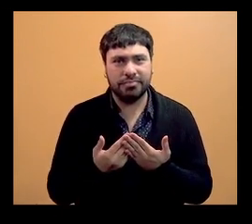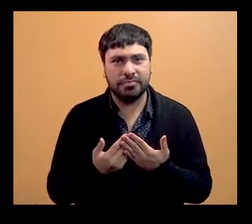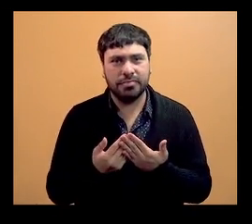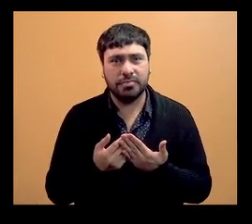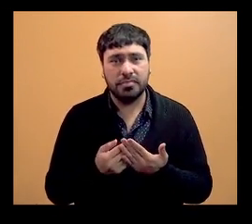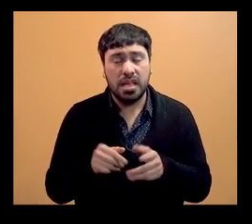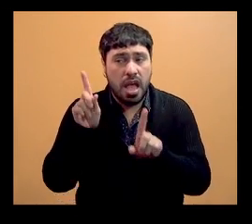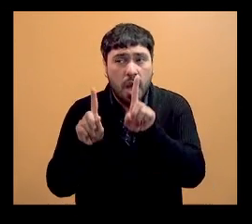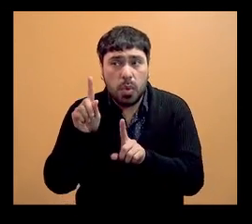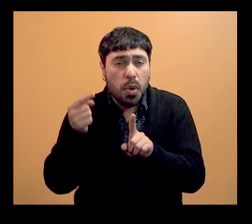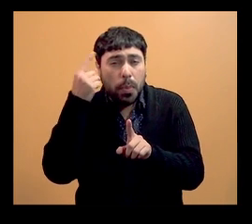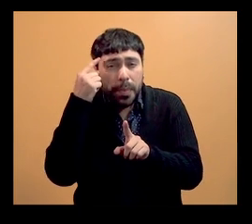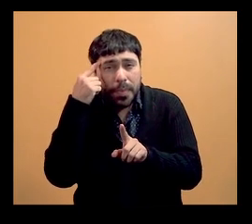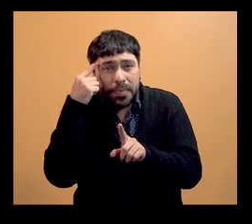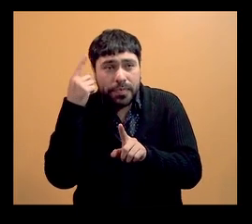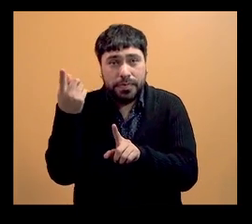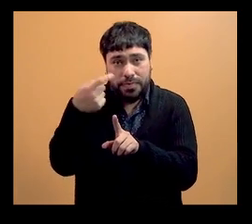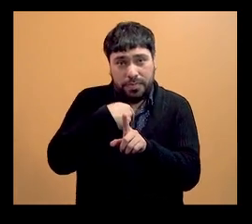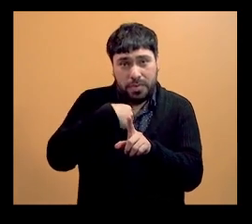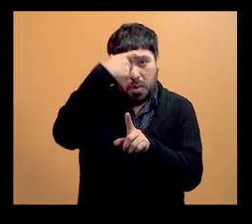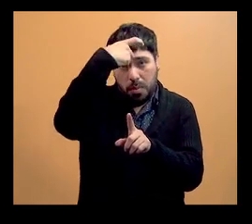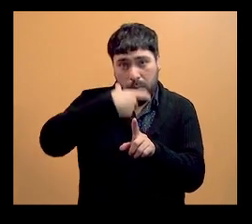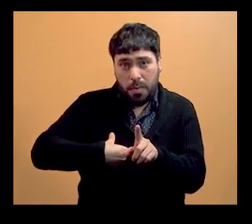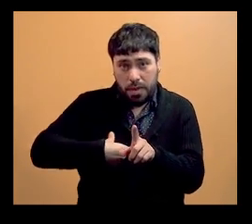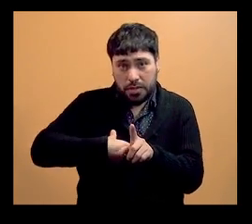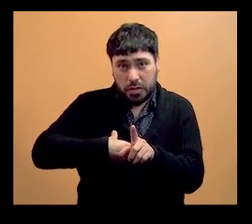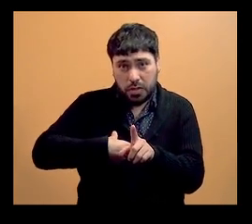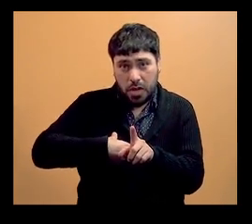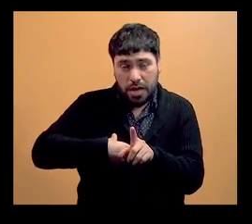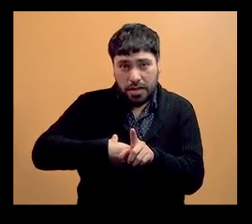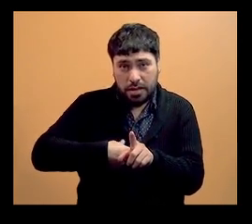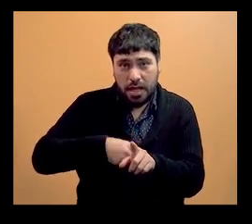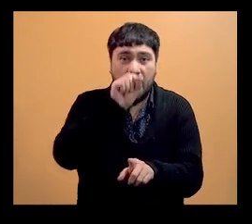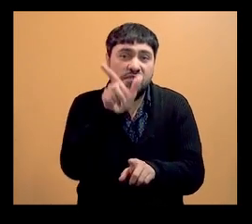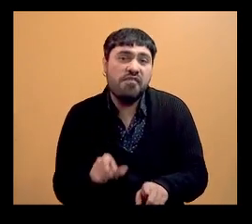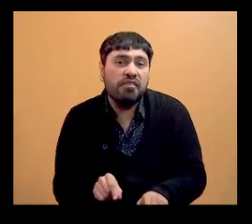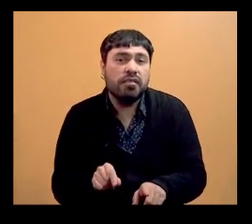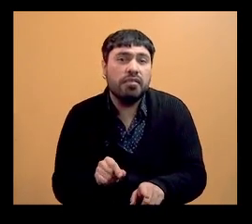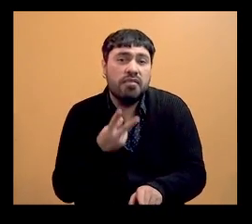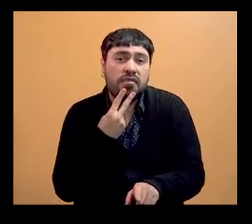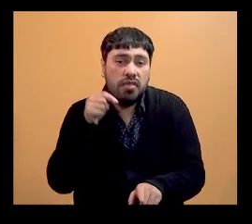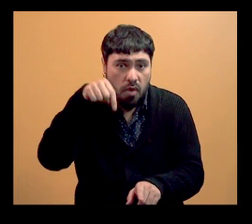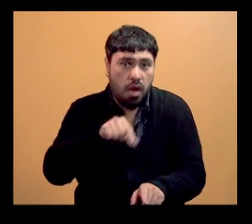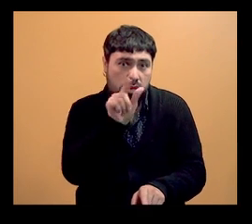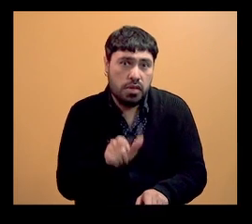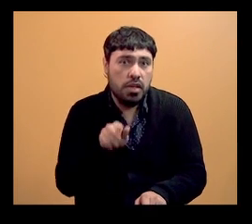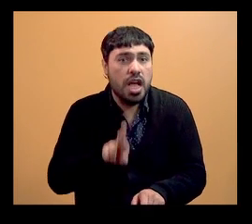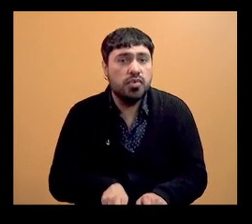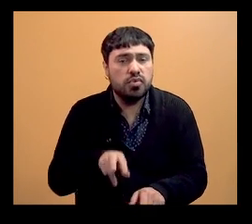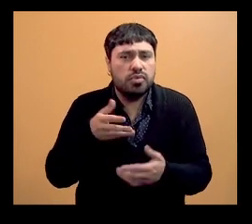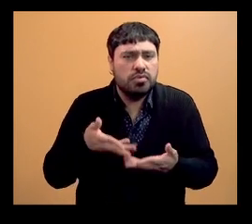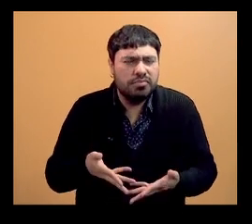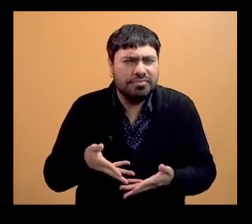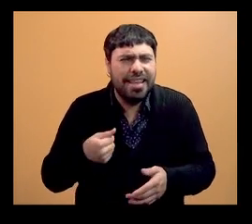restricciones para los estudiantes internacionales y para cualquier persona extranjera de trabajar, por ejemplo, con NASA, a través de las universidades y programas de